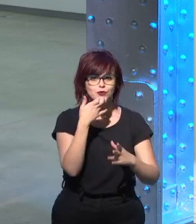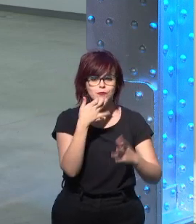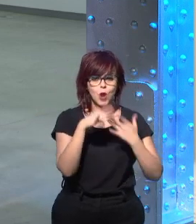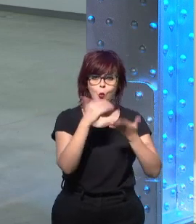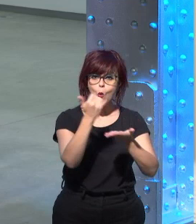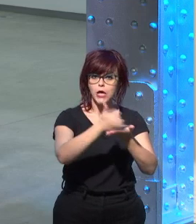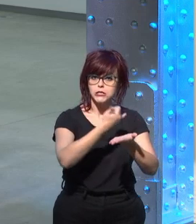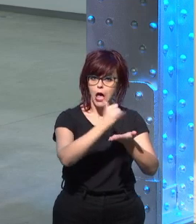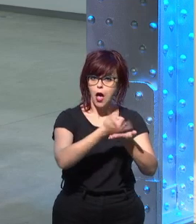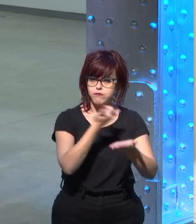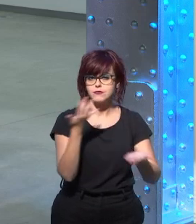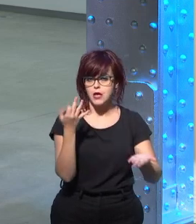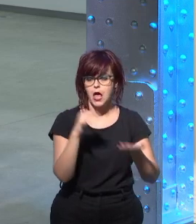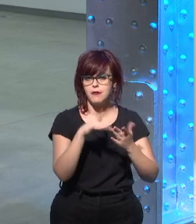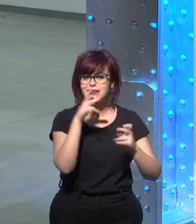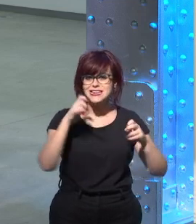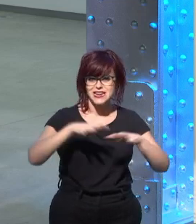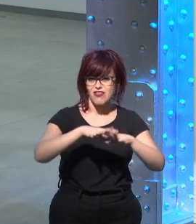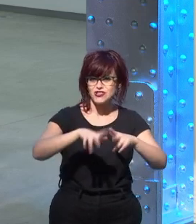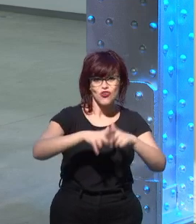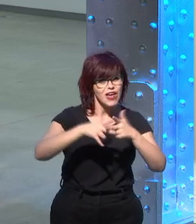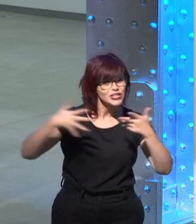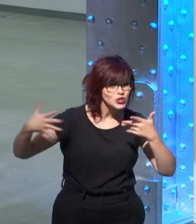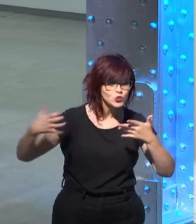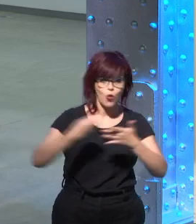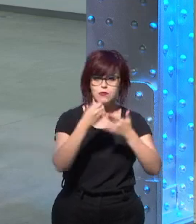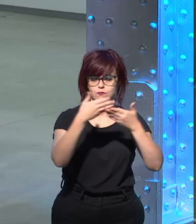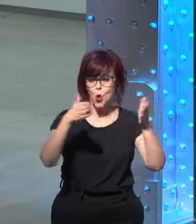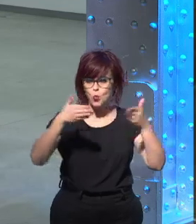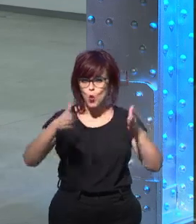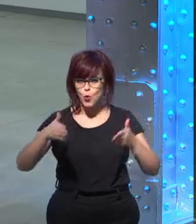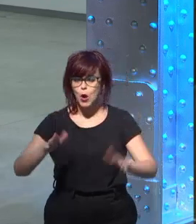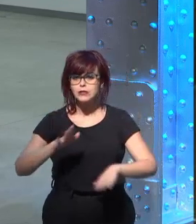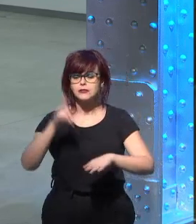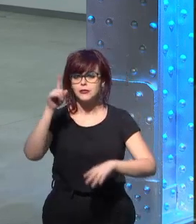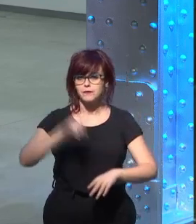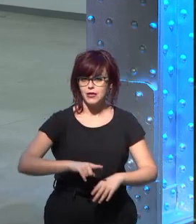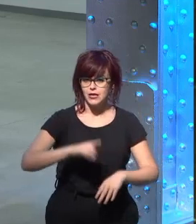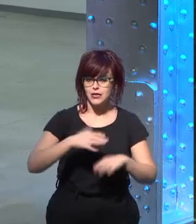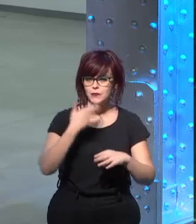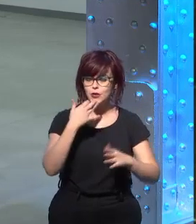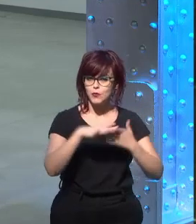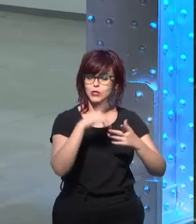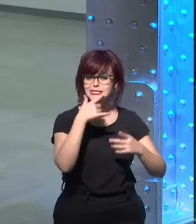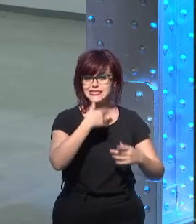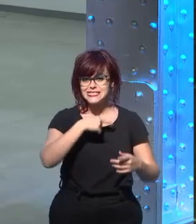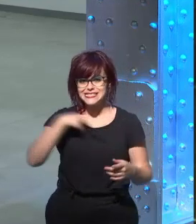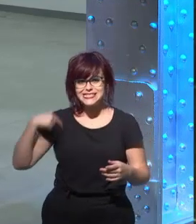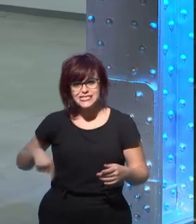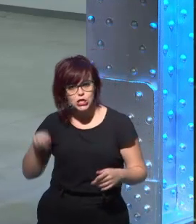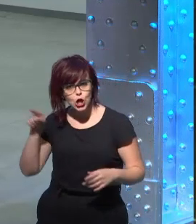en WhatsApp, por supuesto en todas las redes sociales. También en WeChat si nuestro mercado es el mercado chino. O sea